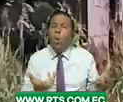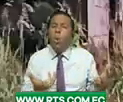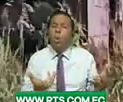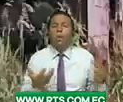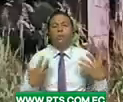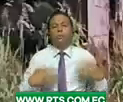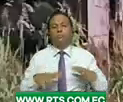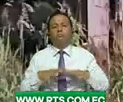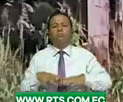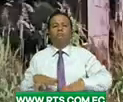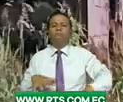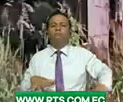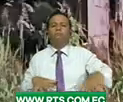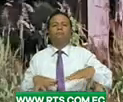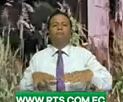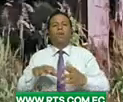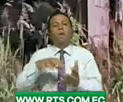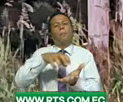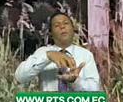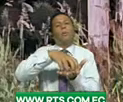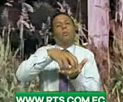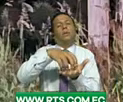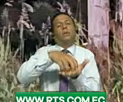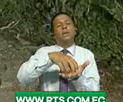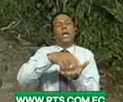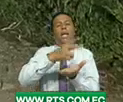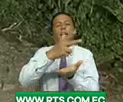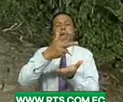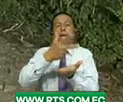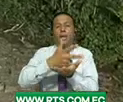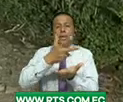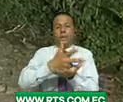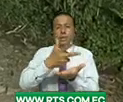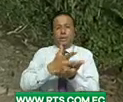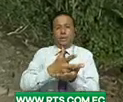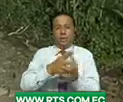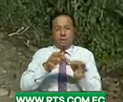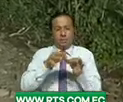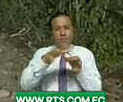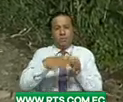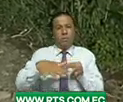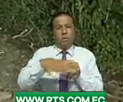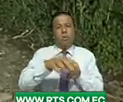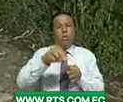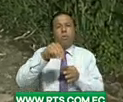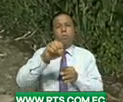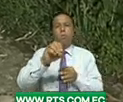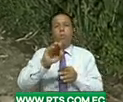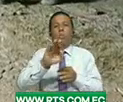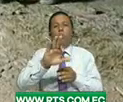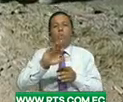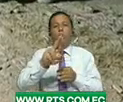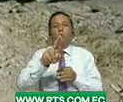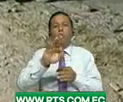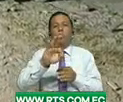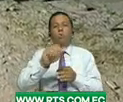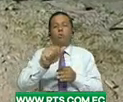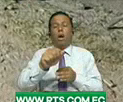Cristóbal Alto del Cantón Montúfar en la provincia del Carchi. Un ciudadano de nacionalidad colombiana